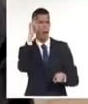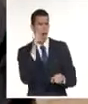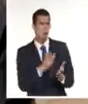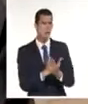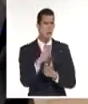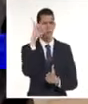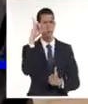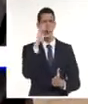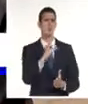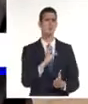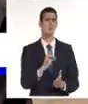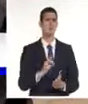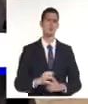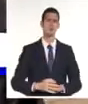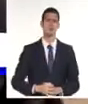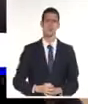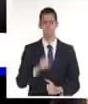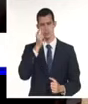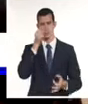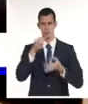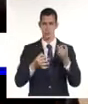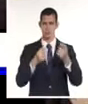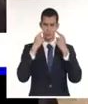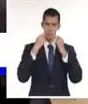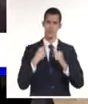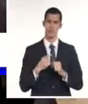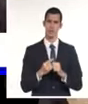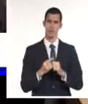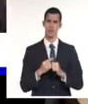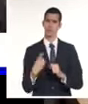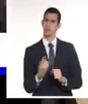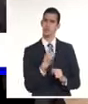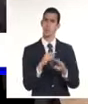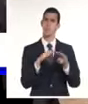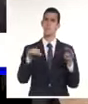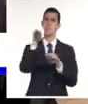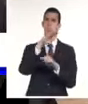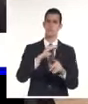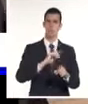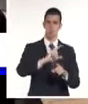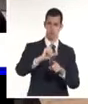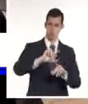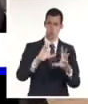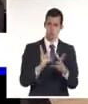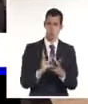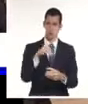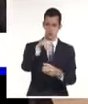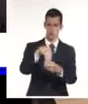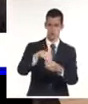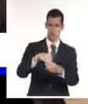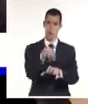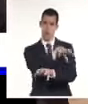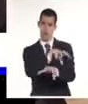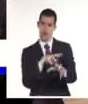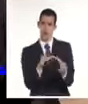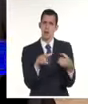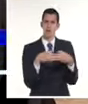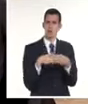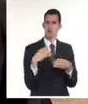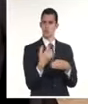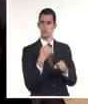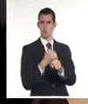grupo de trabajo temporal que sesiona en el ministerio, mantenemos una relación muy directa con el grupo de capacidad